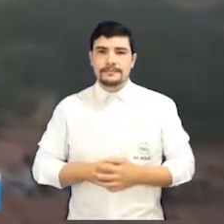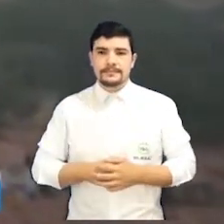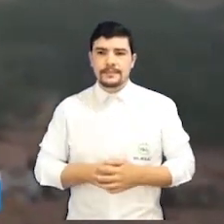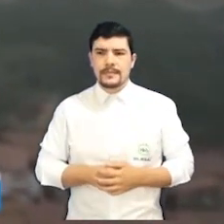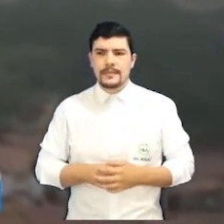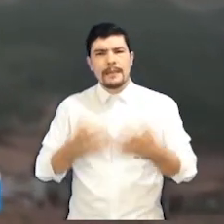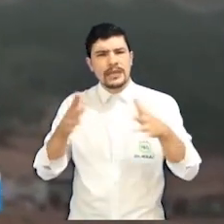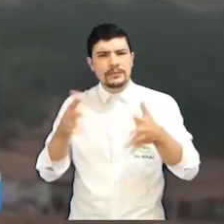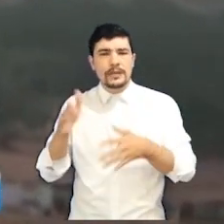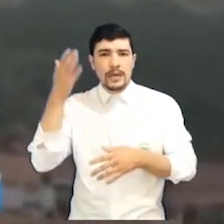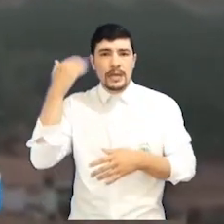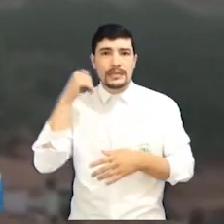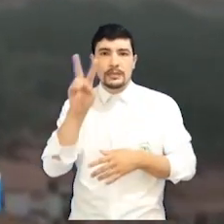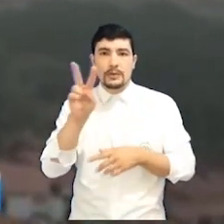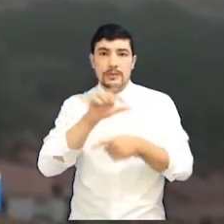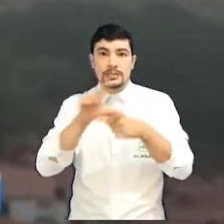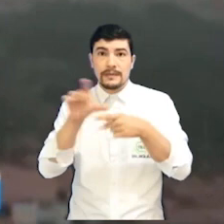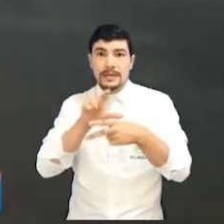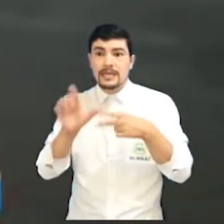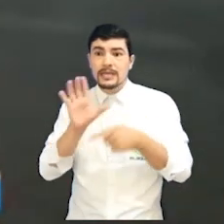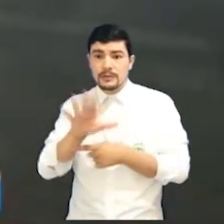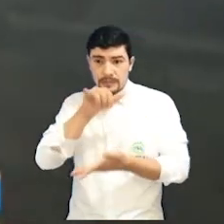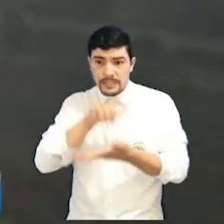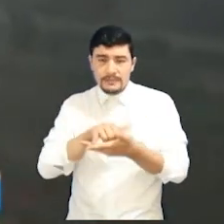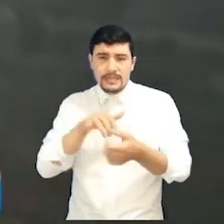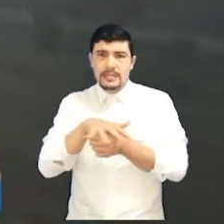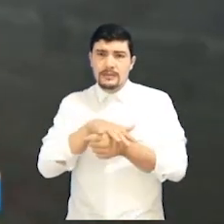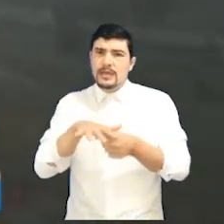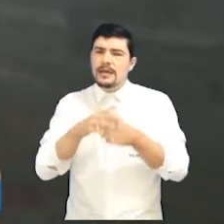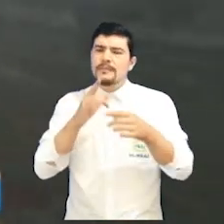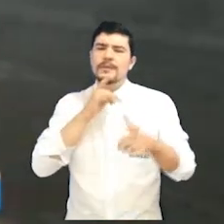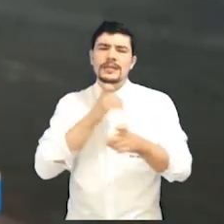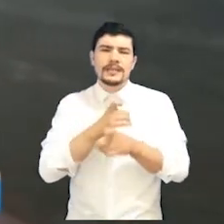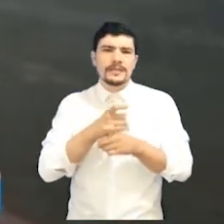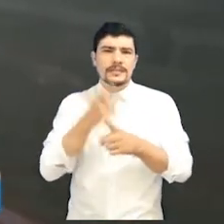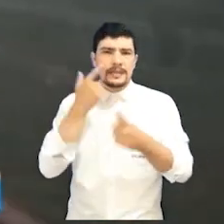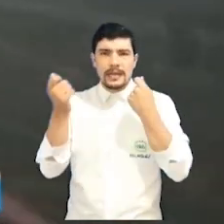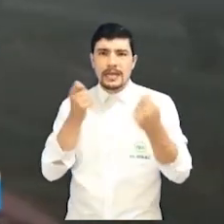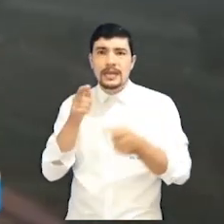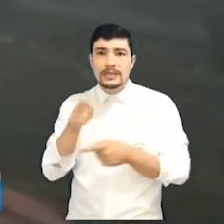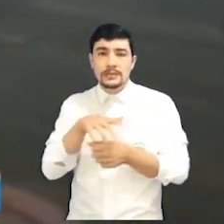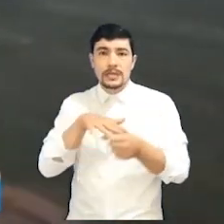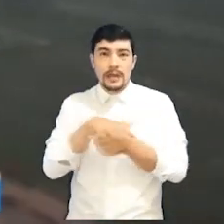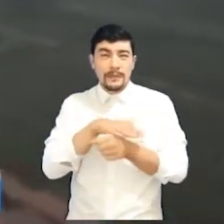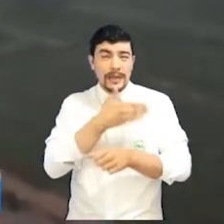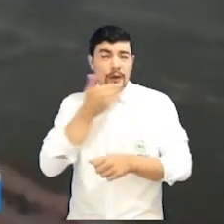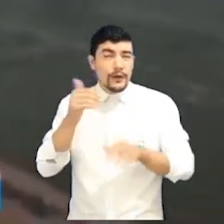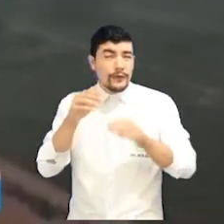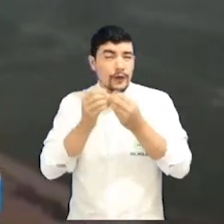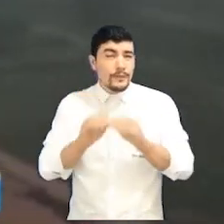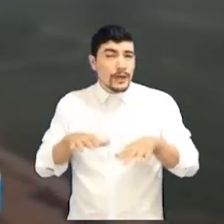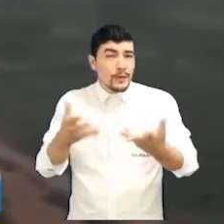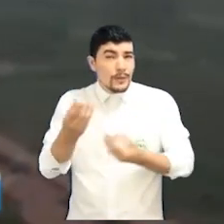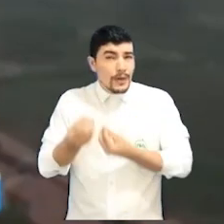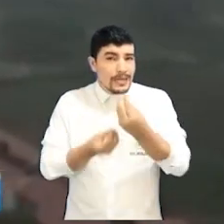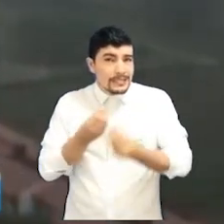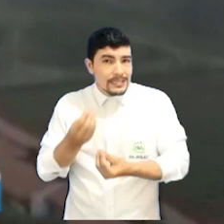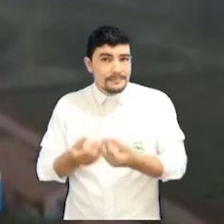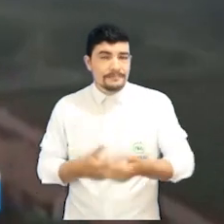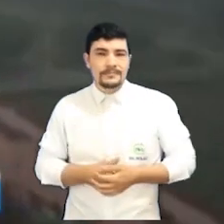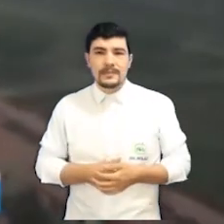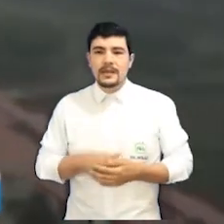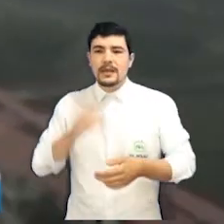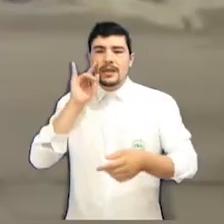una buena ventilación dentro del hogar, bloquear de alguna manera el ingreso por ventanas muy